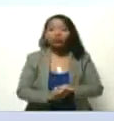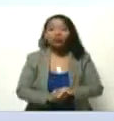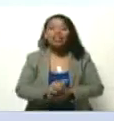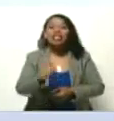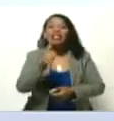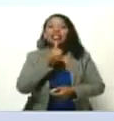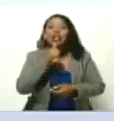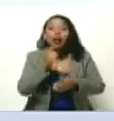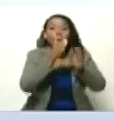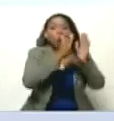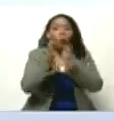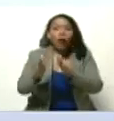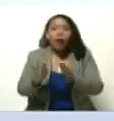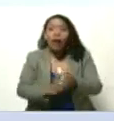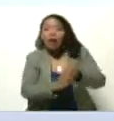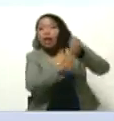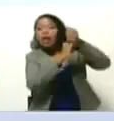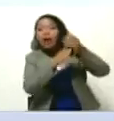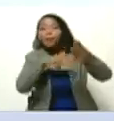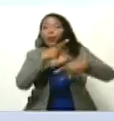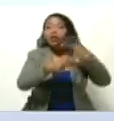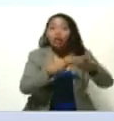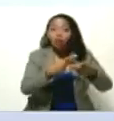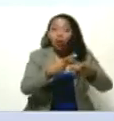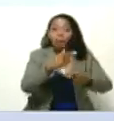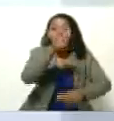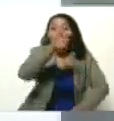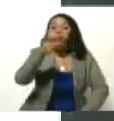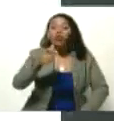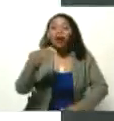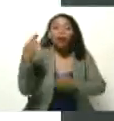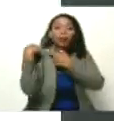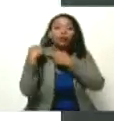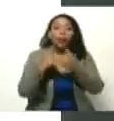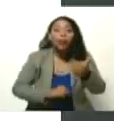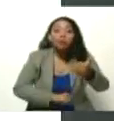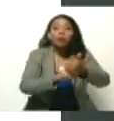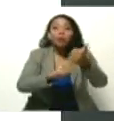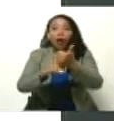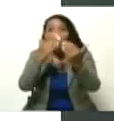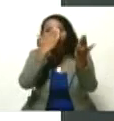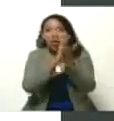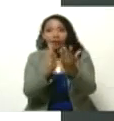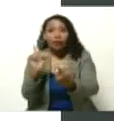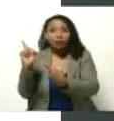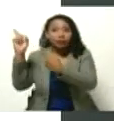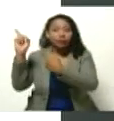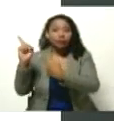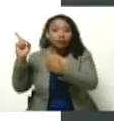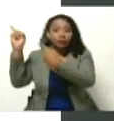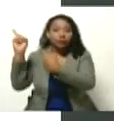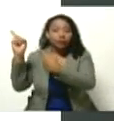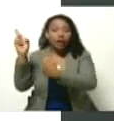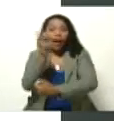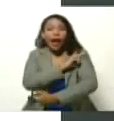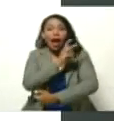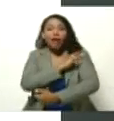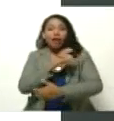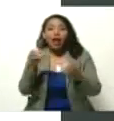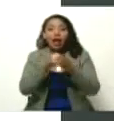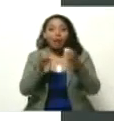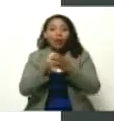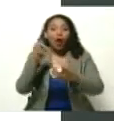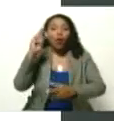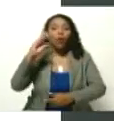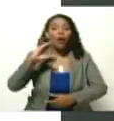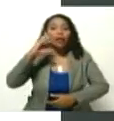¿Quiénes organizan y dirigen el proceso? Los propulsores y las propulsoras estarán al frente. Los jefes y equipos de VC, los jefes y